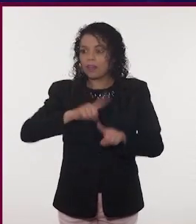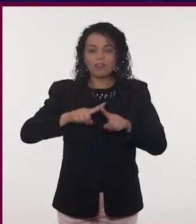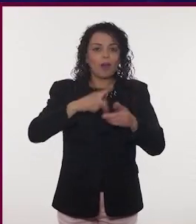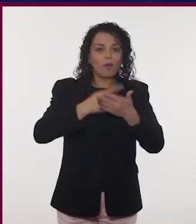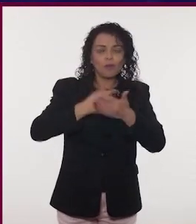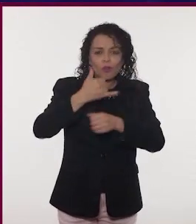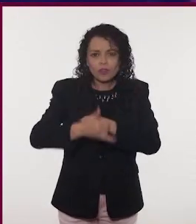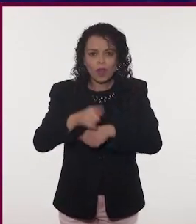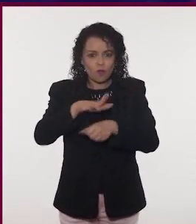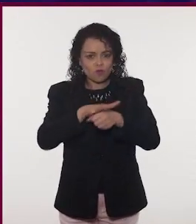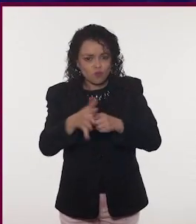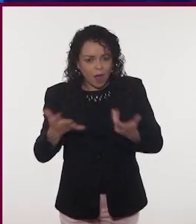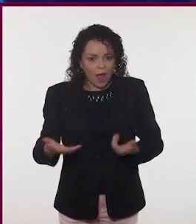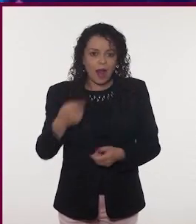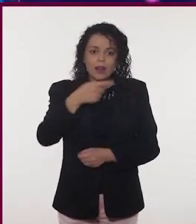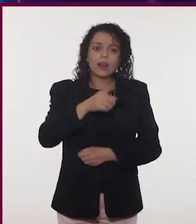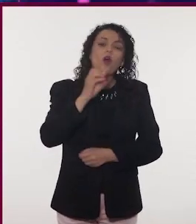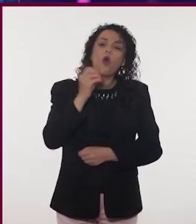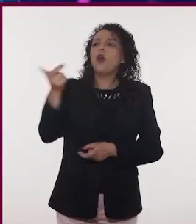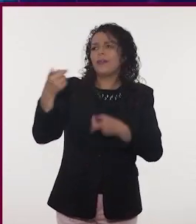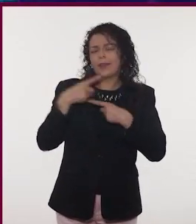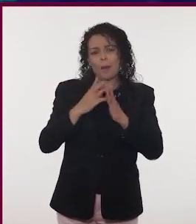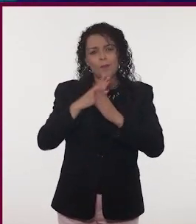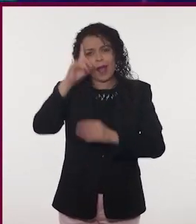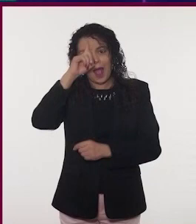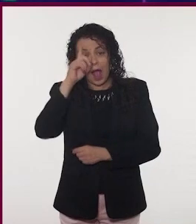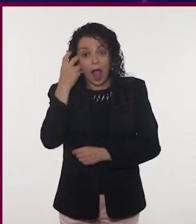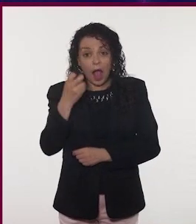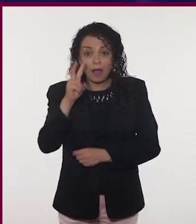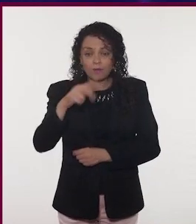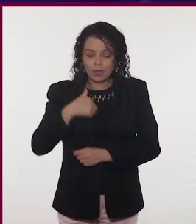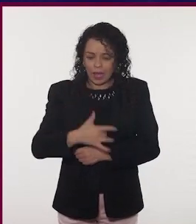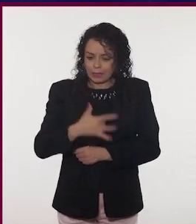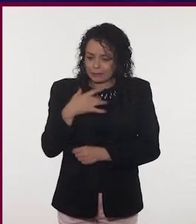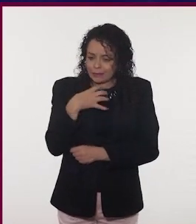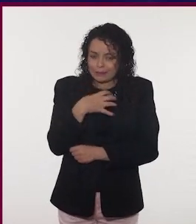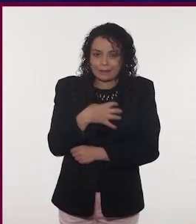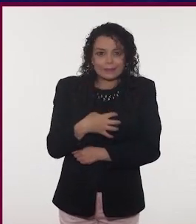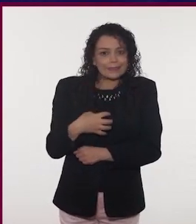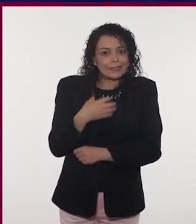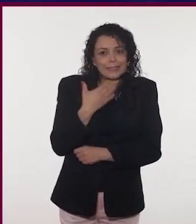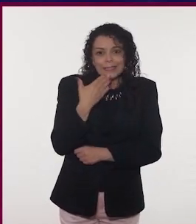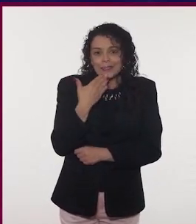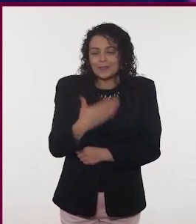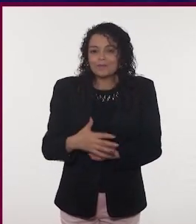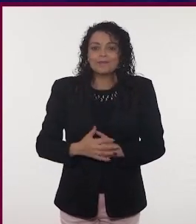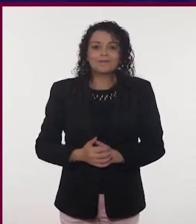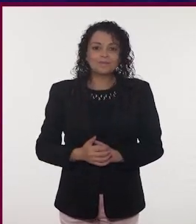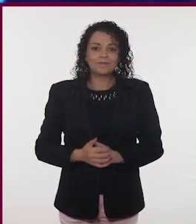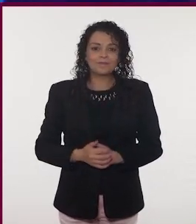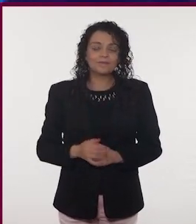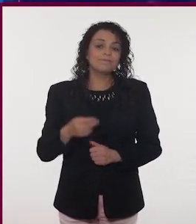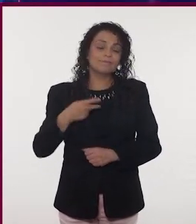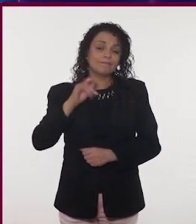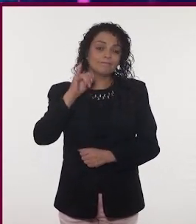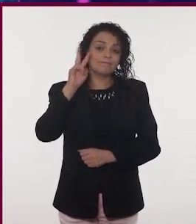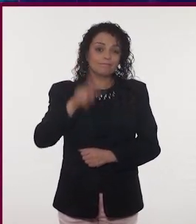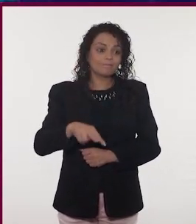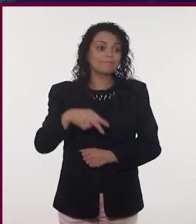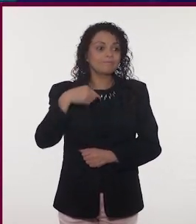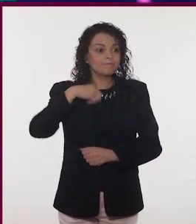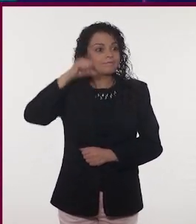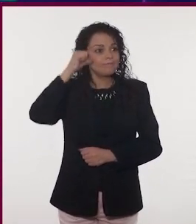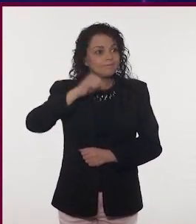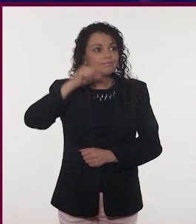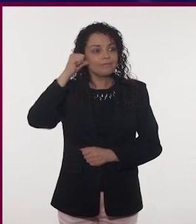tienes, que te piden consejos, o sea, entonces es muy, muy, muy reconfortante, ¿no? Y la verdad es que, pues, siempre buscamos que